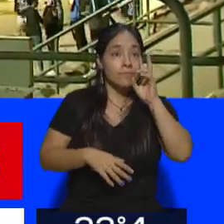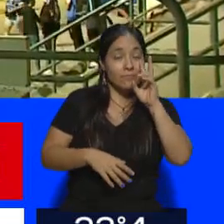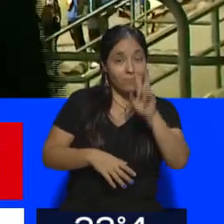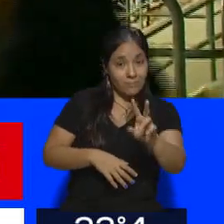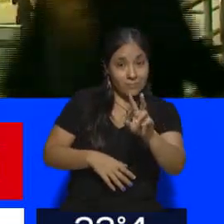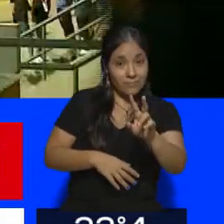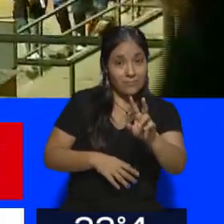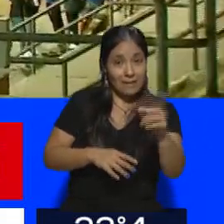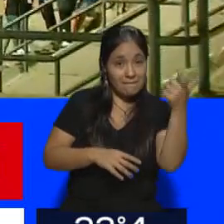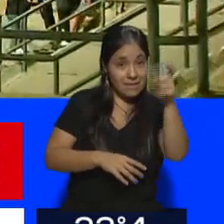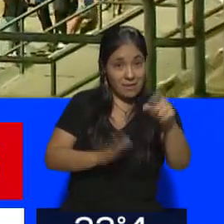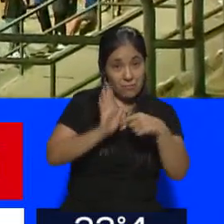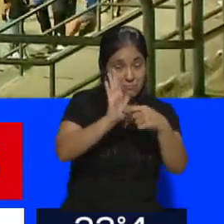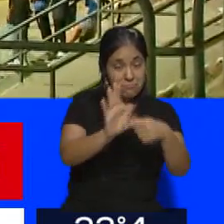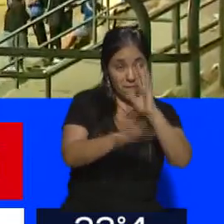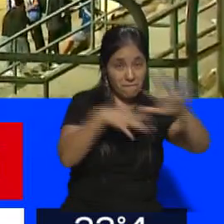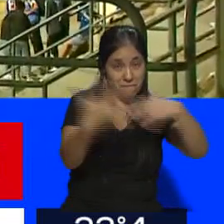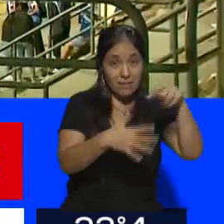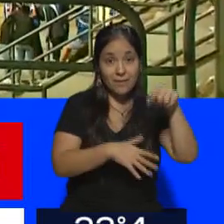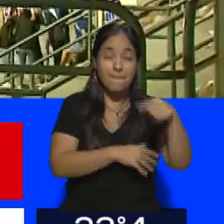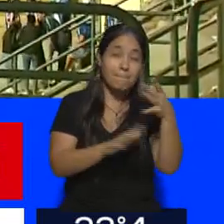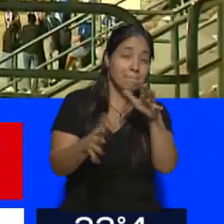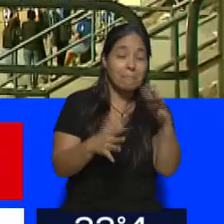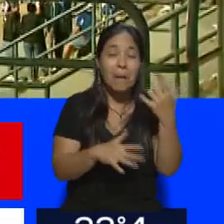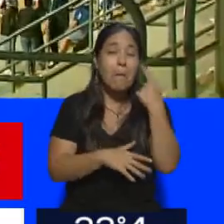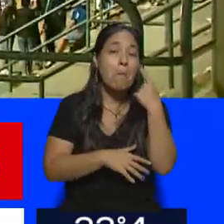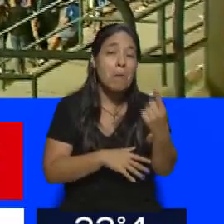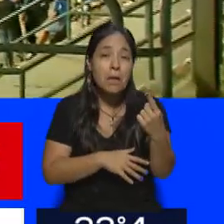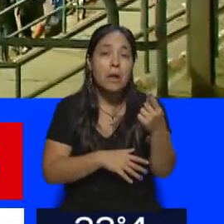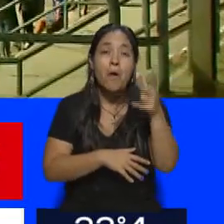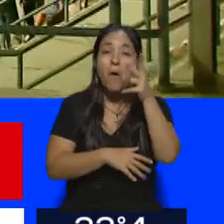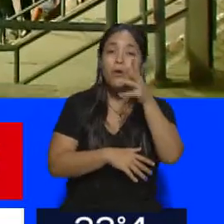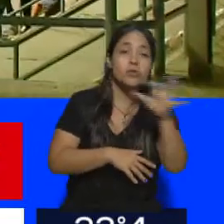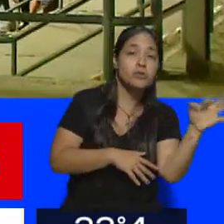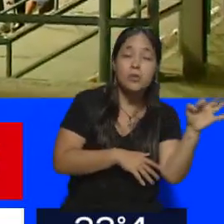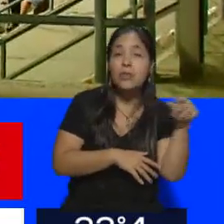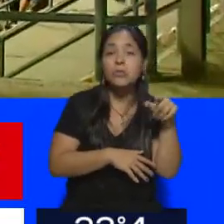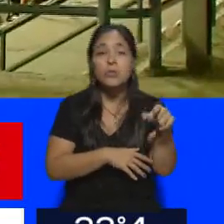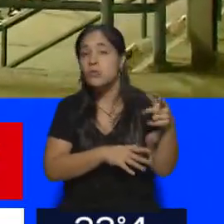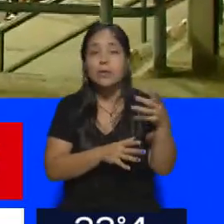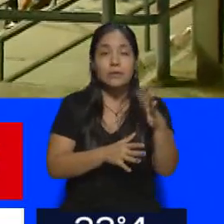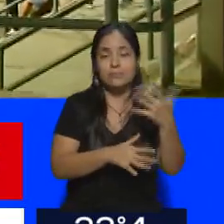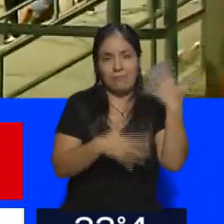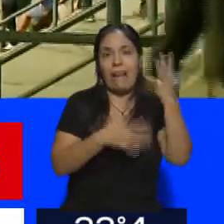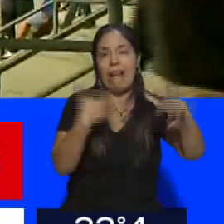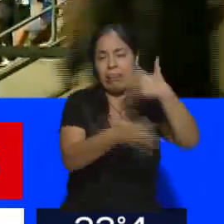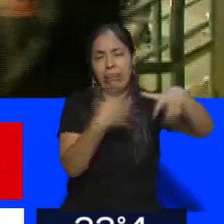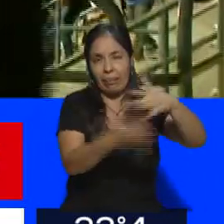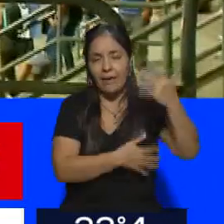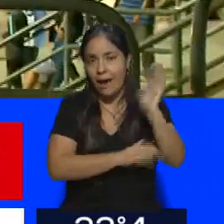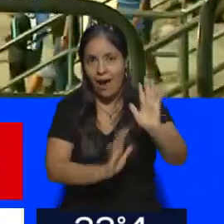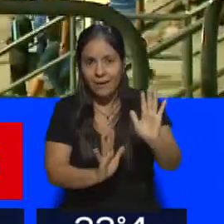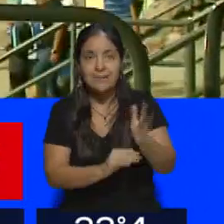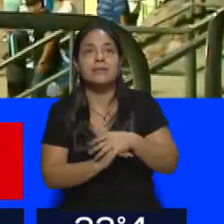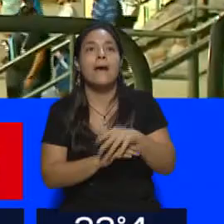ser más de 800 o 1.000 simpatizantes los que vinieron a hacer lío, definitivamente. Digo, para no, los